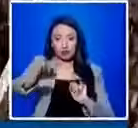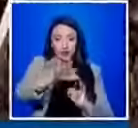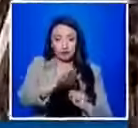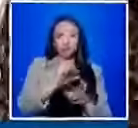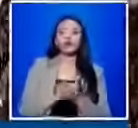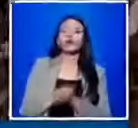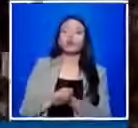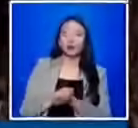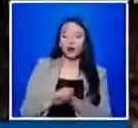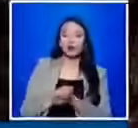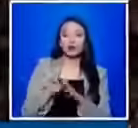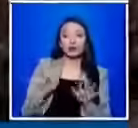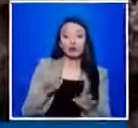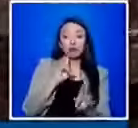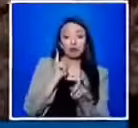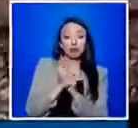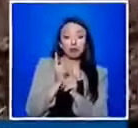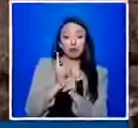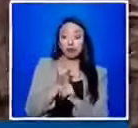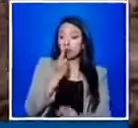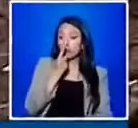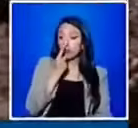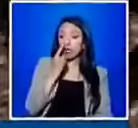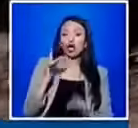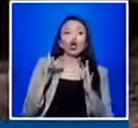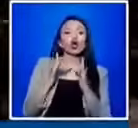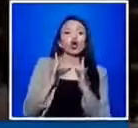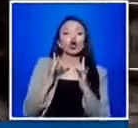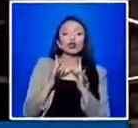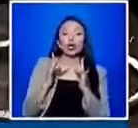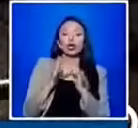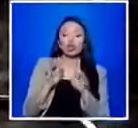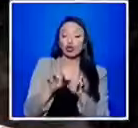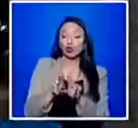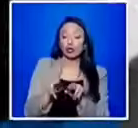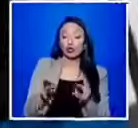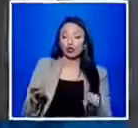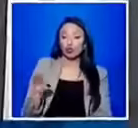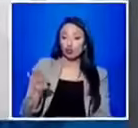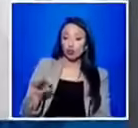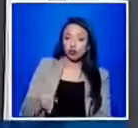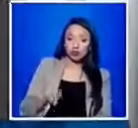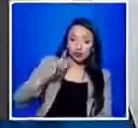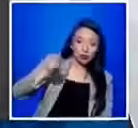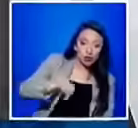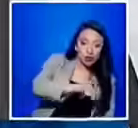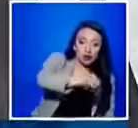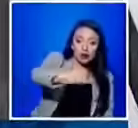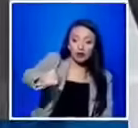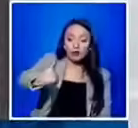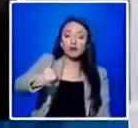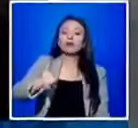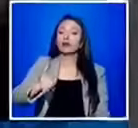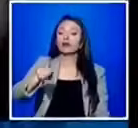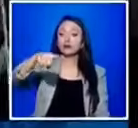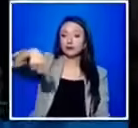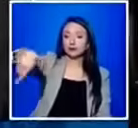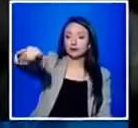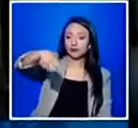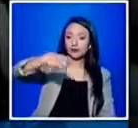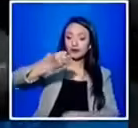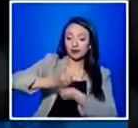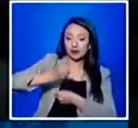institución educativa donde en realidad este contacto con la naturaleza es importante. Este es el biodigestor. Este es el biodigestor. Nosotros